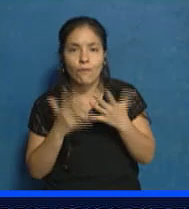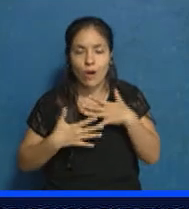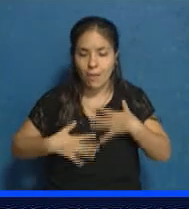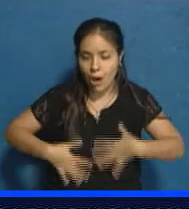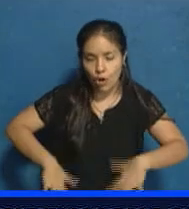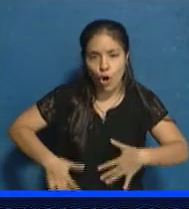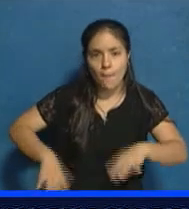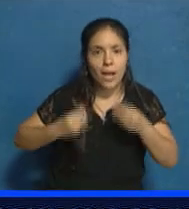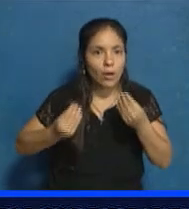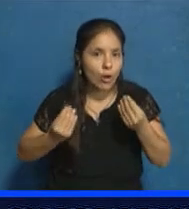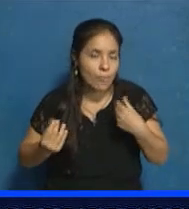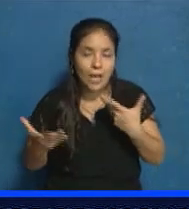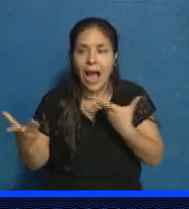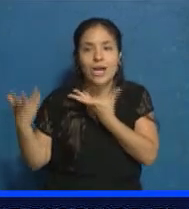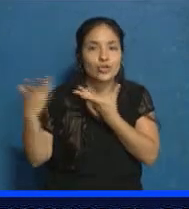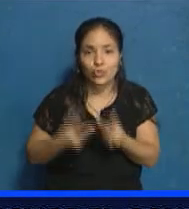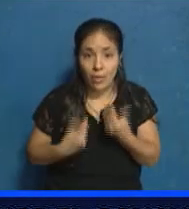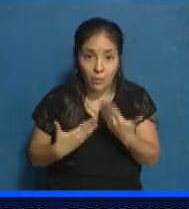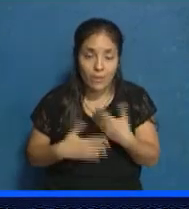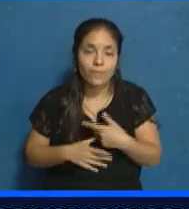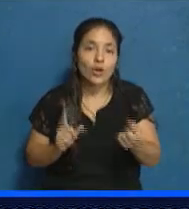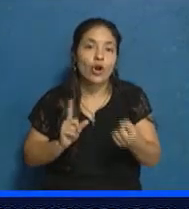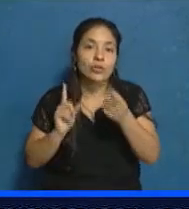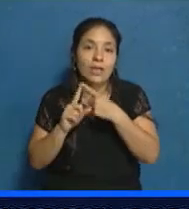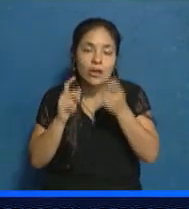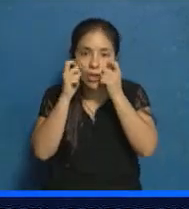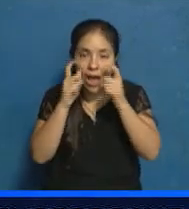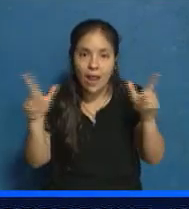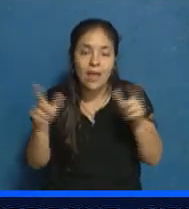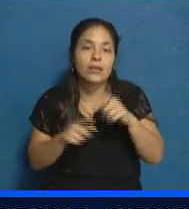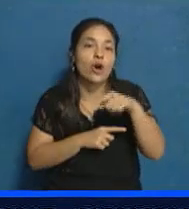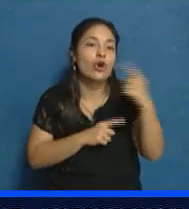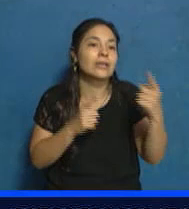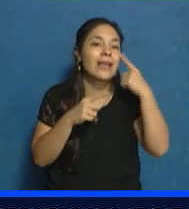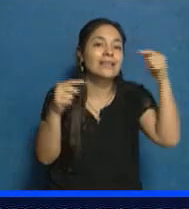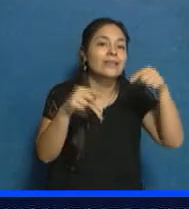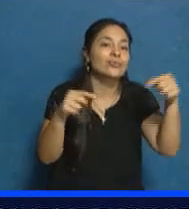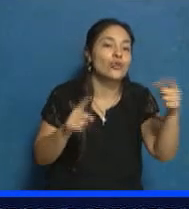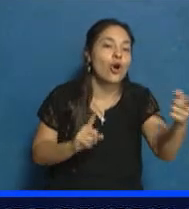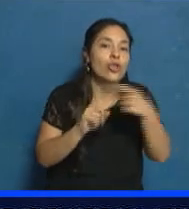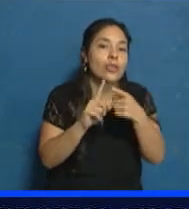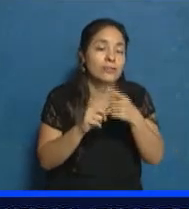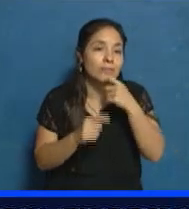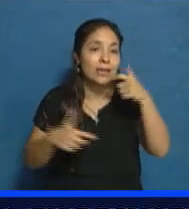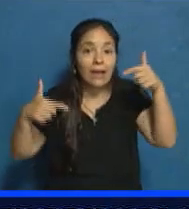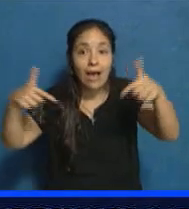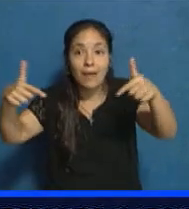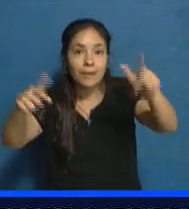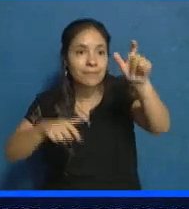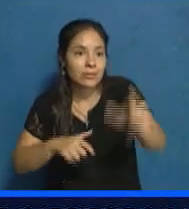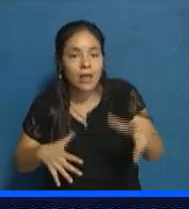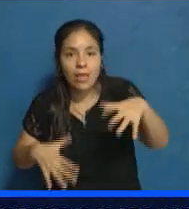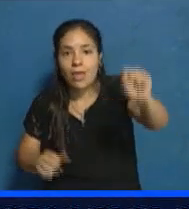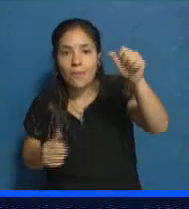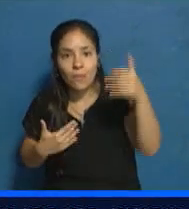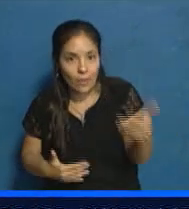vestida, y podemos poner nosotros en contacto también con Ojos en Alerta o con otras instituciones para a lo mejor por las cámaras encontrar a esa persona. Entonces